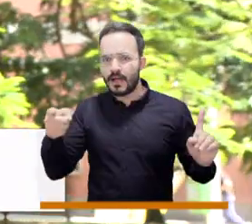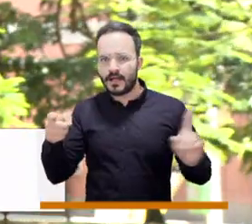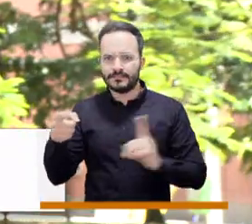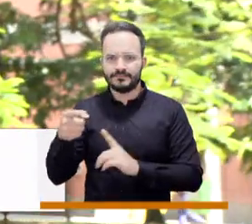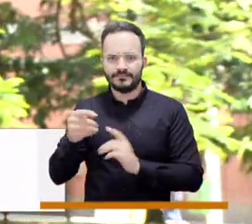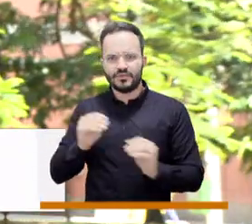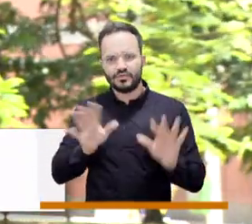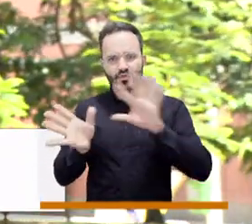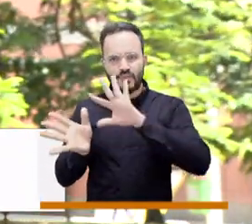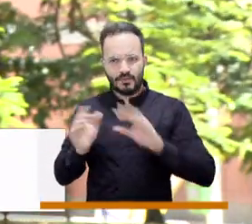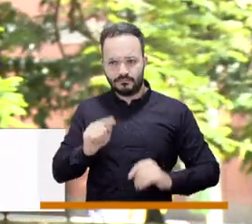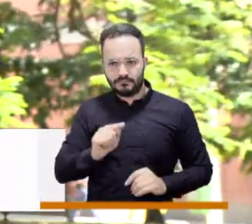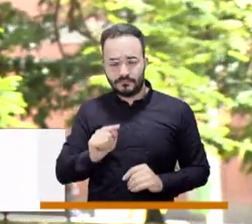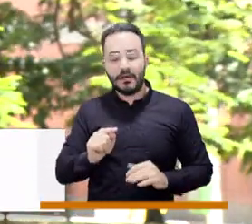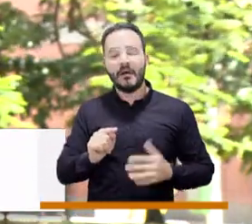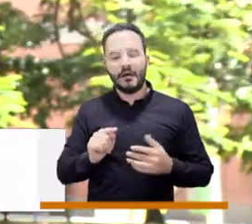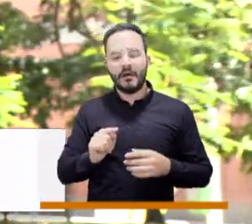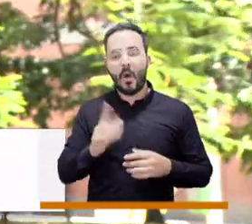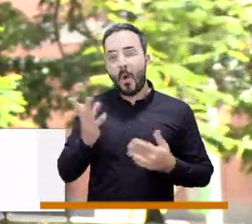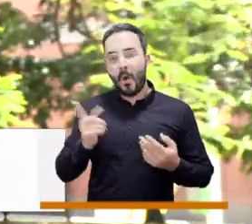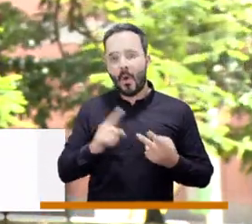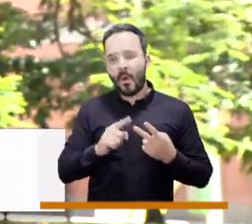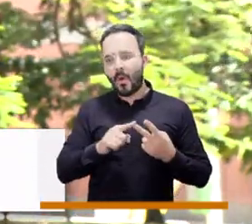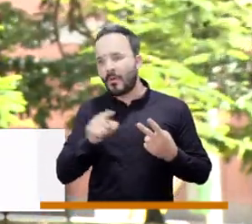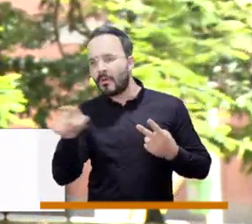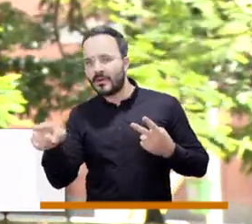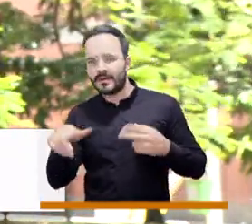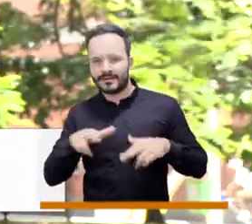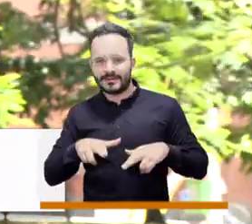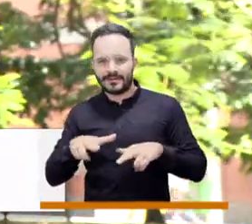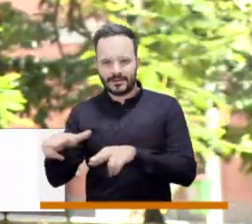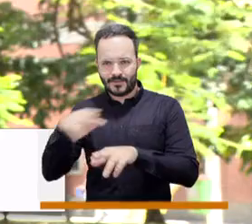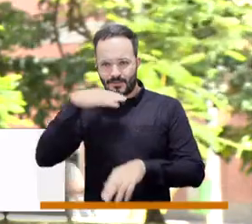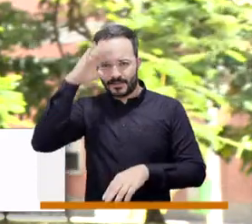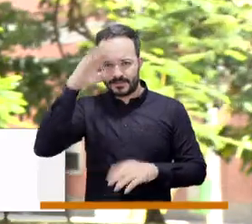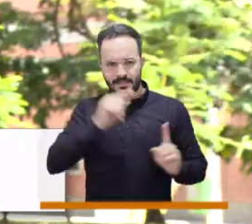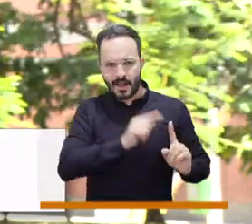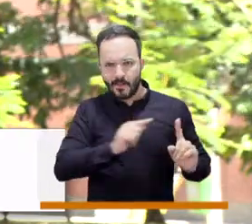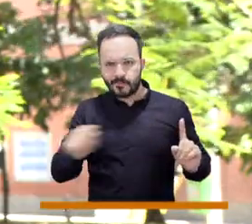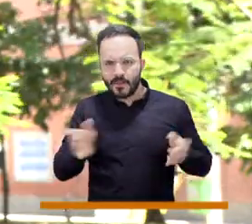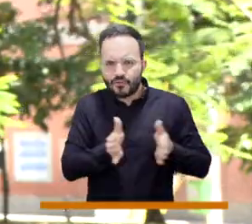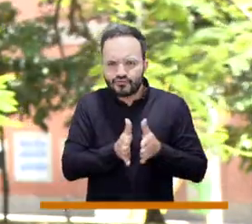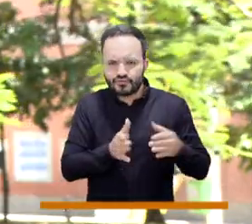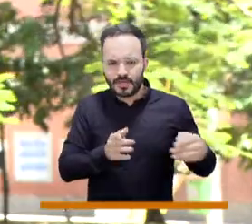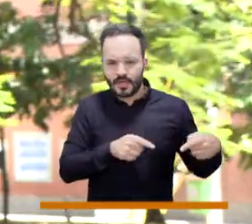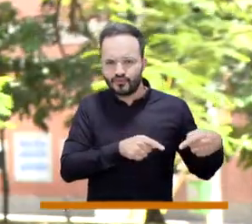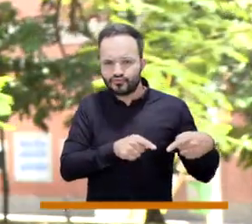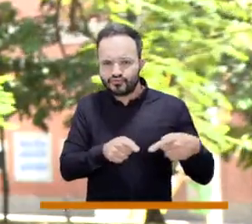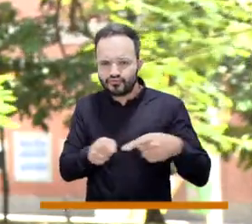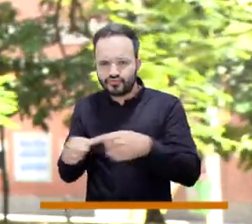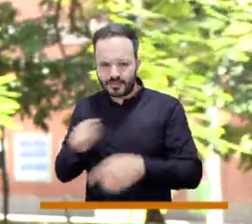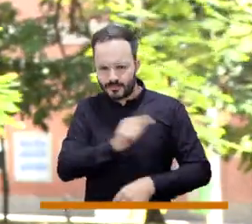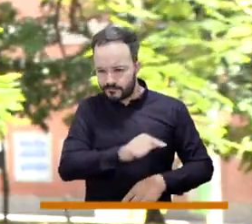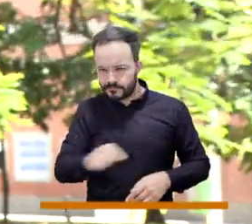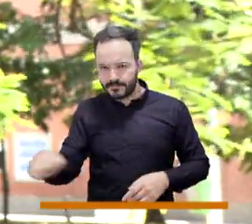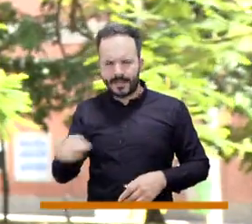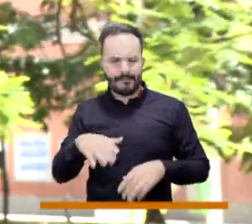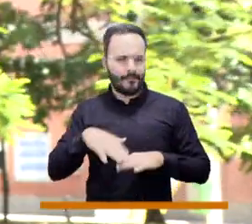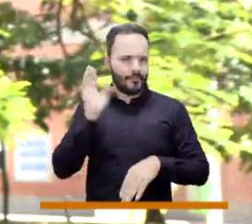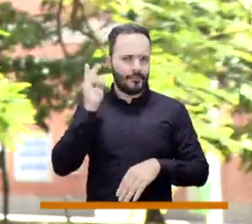incluso hasta llegar al río Medellín y vas a encontrar una cantidad impresionante de residuos de